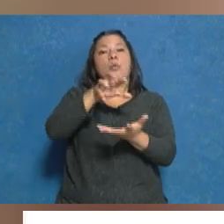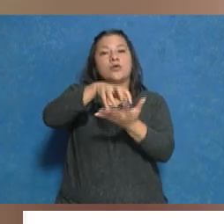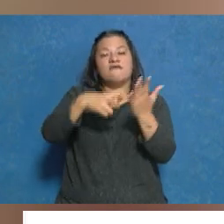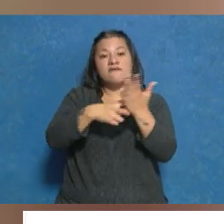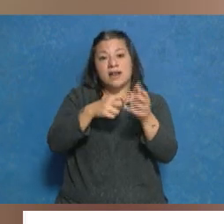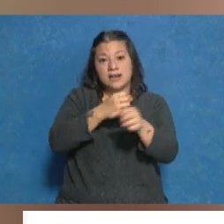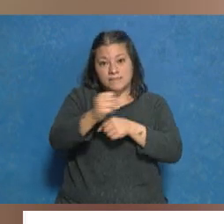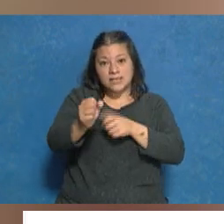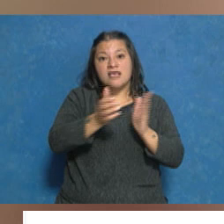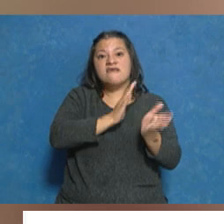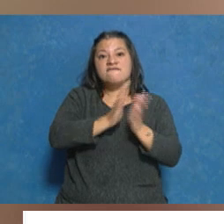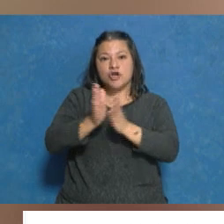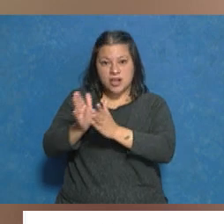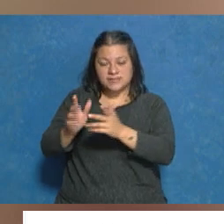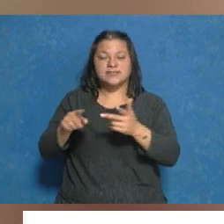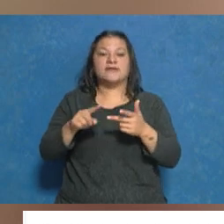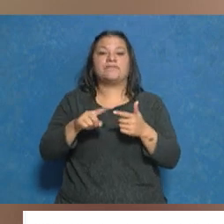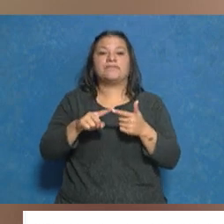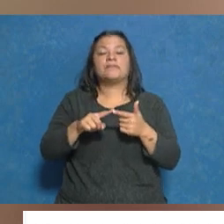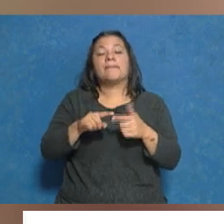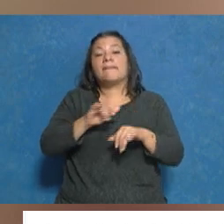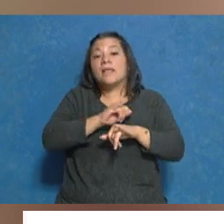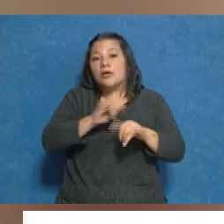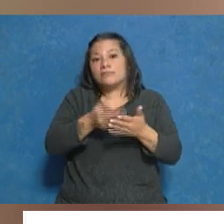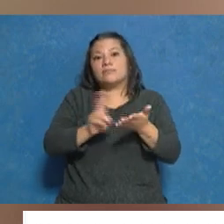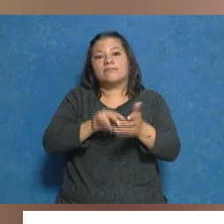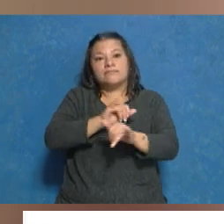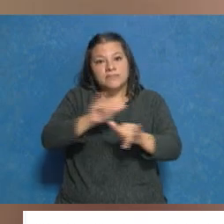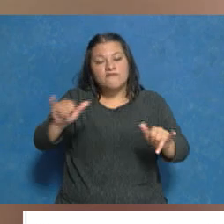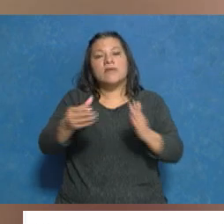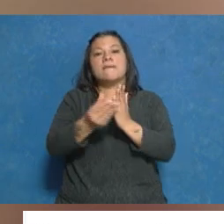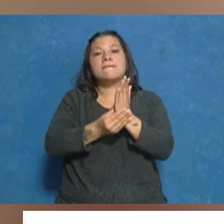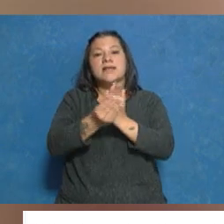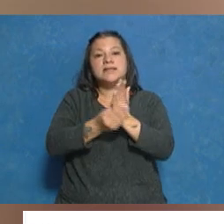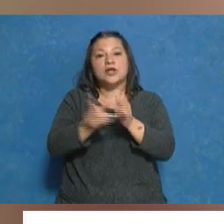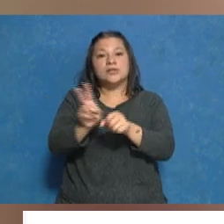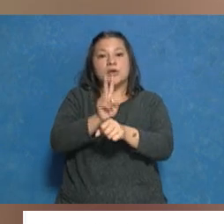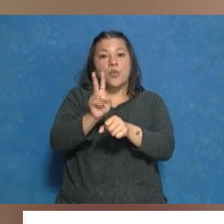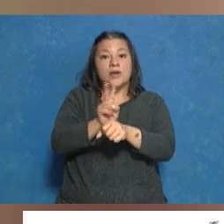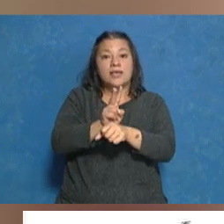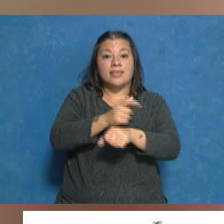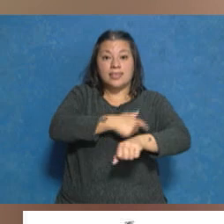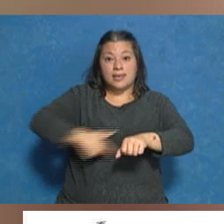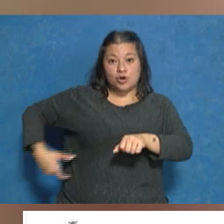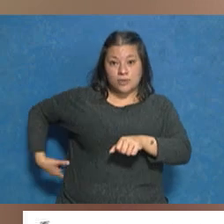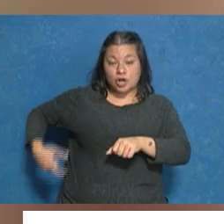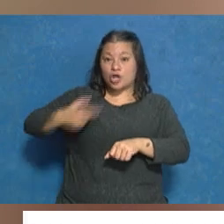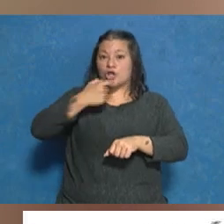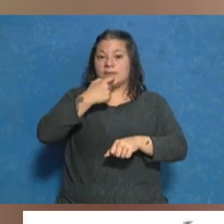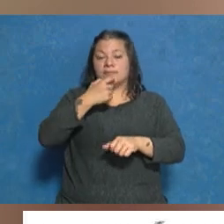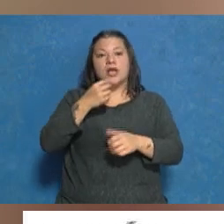Homicidios y Violencia Institucional. Es una información, reiteramos, del Ministerio de Seguridad de la provincia, Gobierno de Mendoza. Ofrecimiento